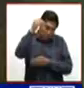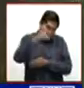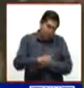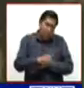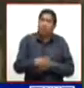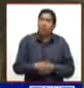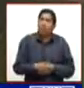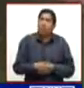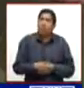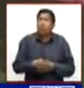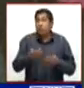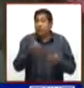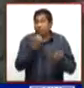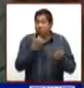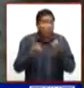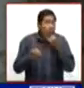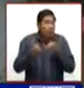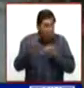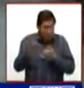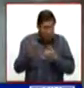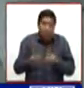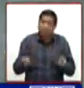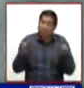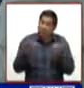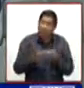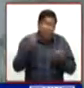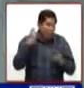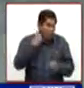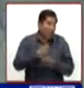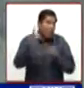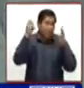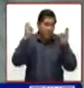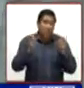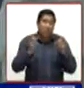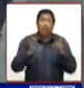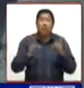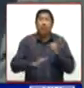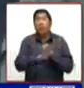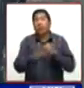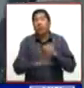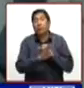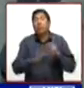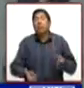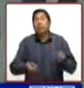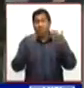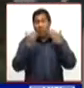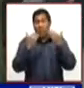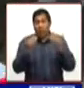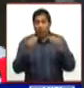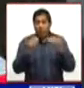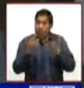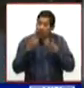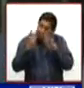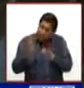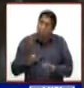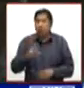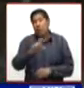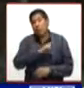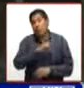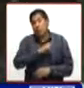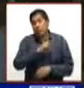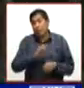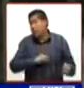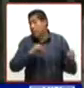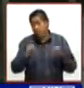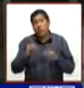noches. Bueno, prácticamente ustedes han sido los más afectados con el tema de la inseguridad, y gracias a las denuncias que han tenido a la policía, se